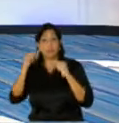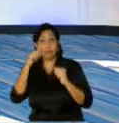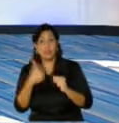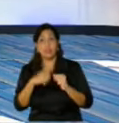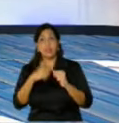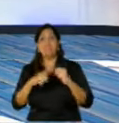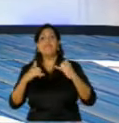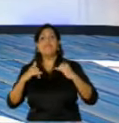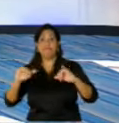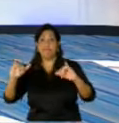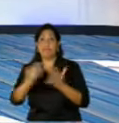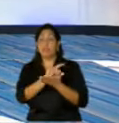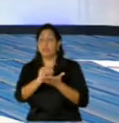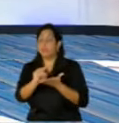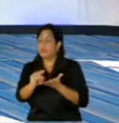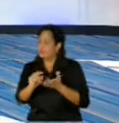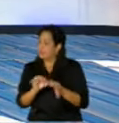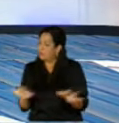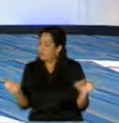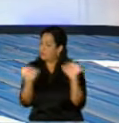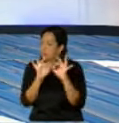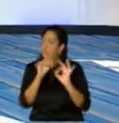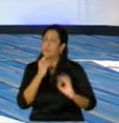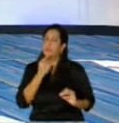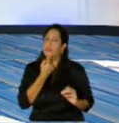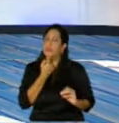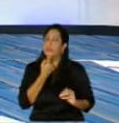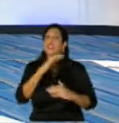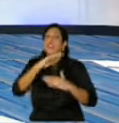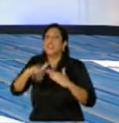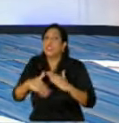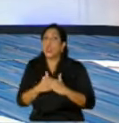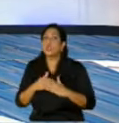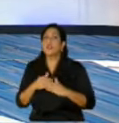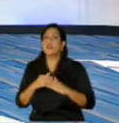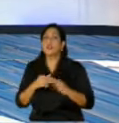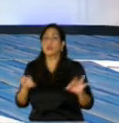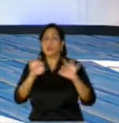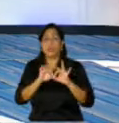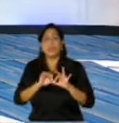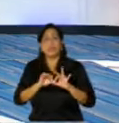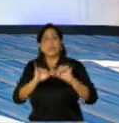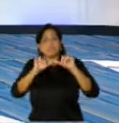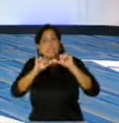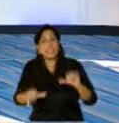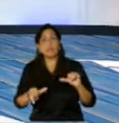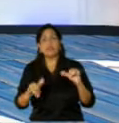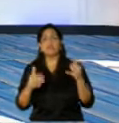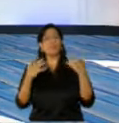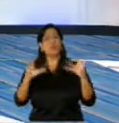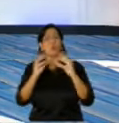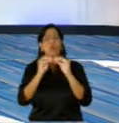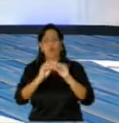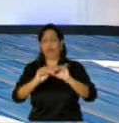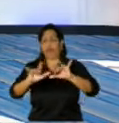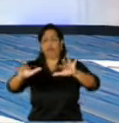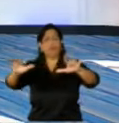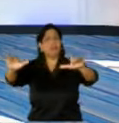que estamos en una semana crucial. Y todos debemos aportar para bajar la curva de contagio y para